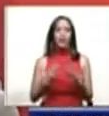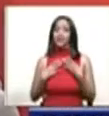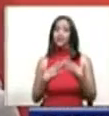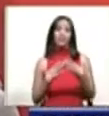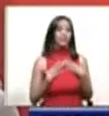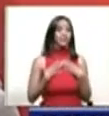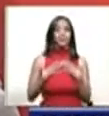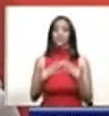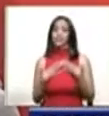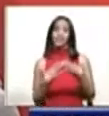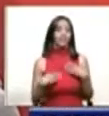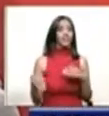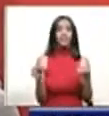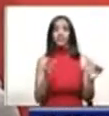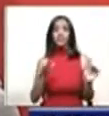él.